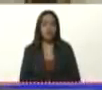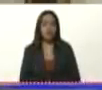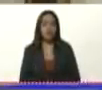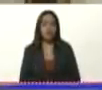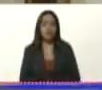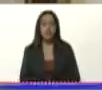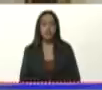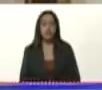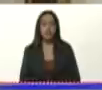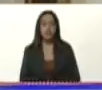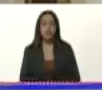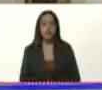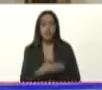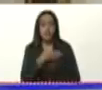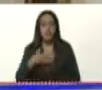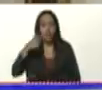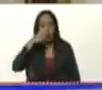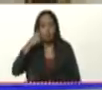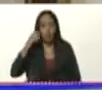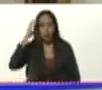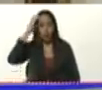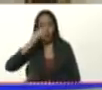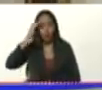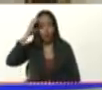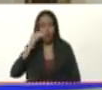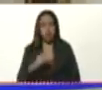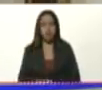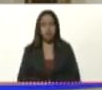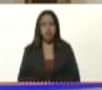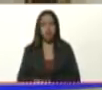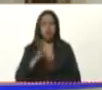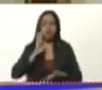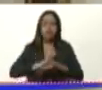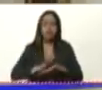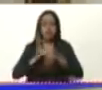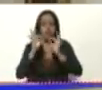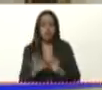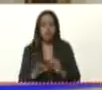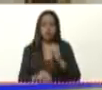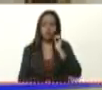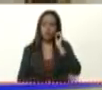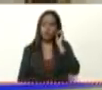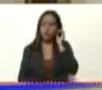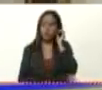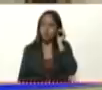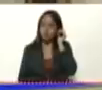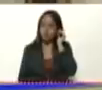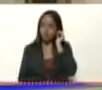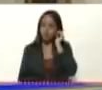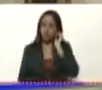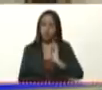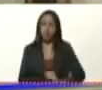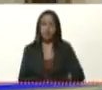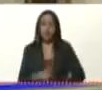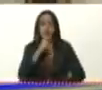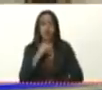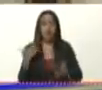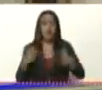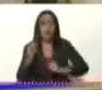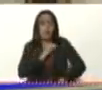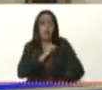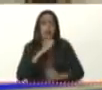Yo pido al pueblo máxima conciencia, serenidad, equilibrio. No es para entrar en pánico,